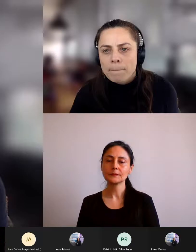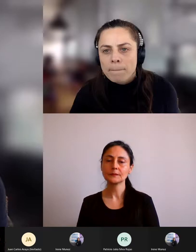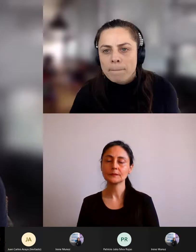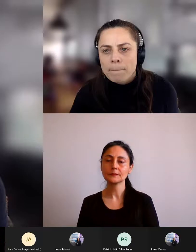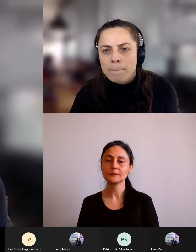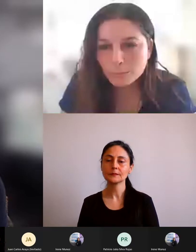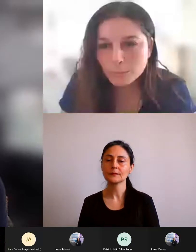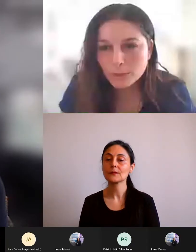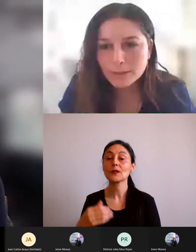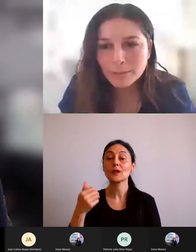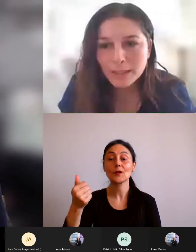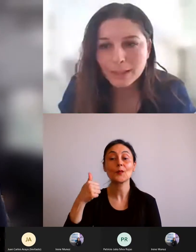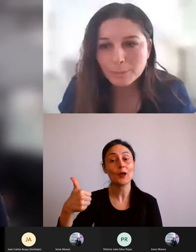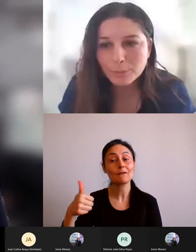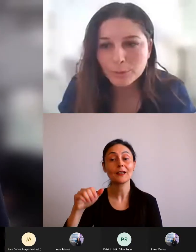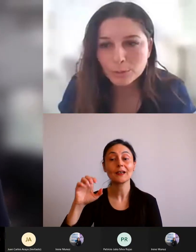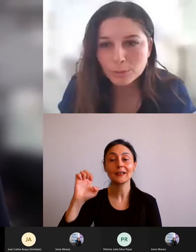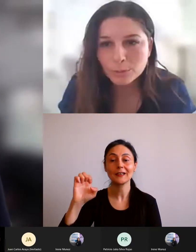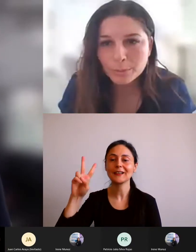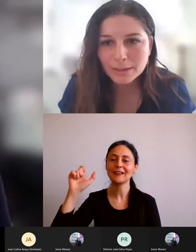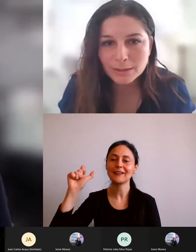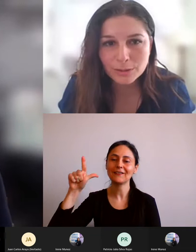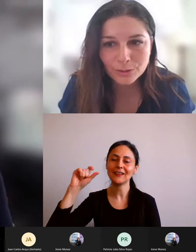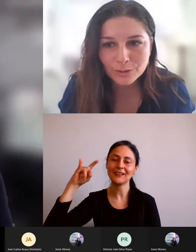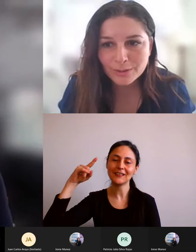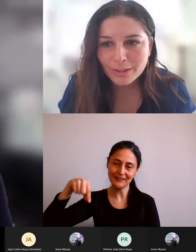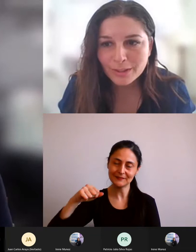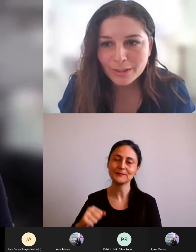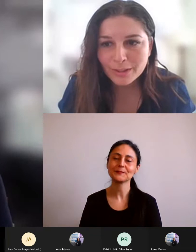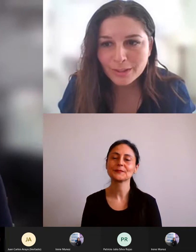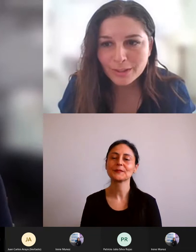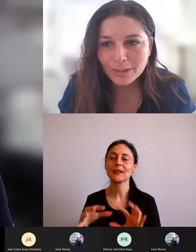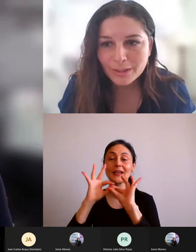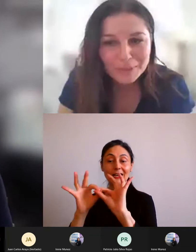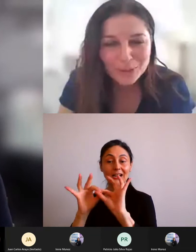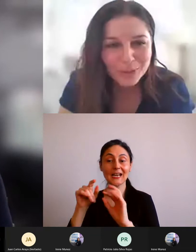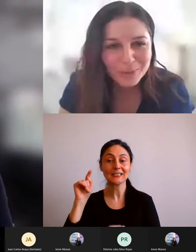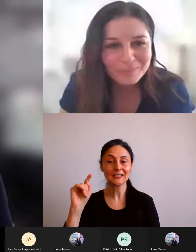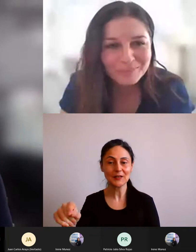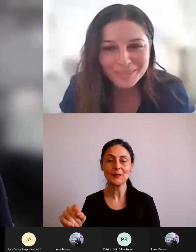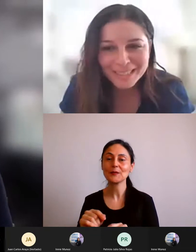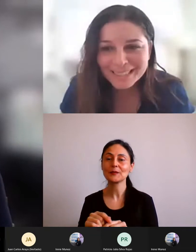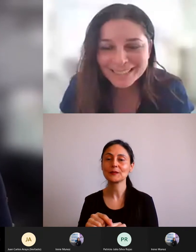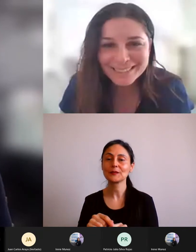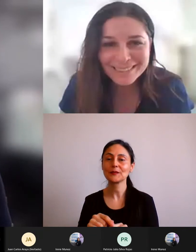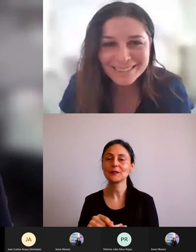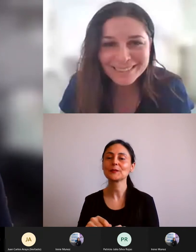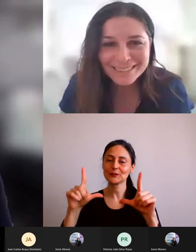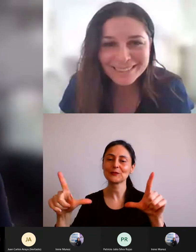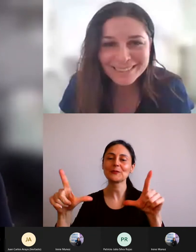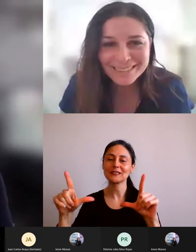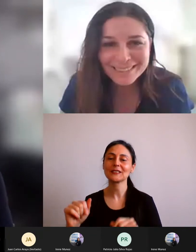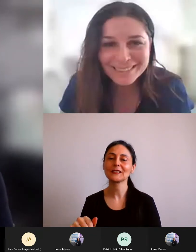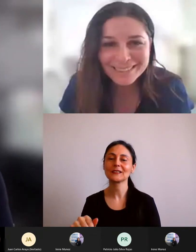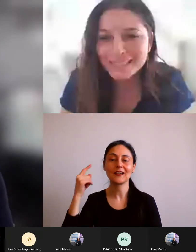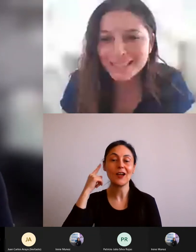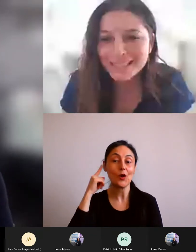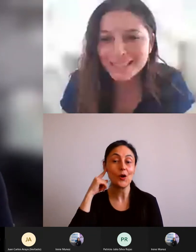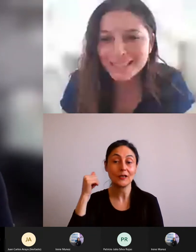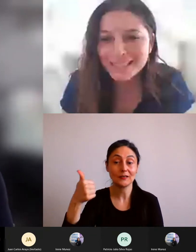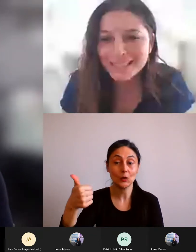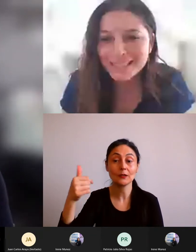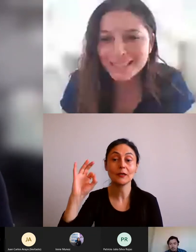Excelente, Evelyn. Muchísimas gracias por tu presentación. Ahora sí se me escucha mejor, ¿no? Parece que Sí, está sí. un poco